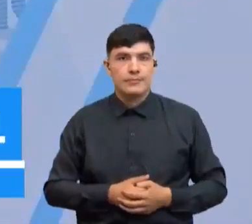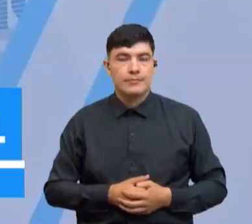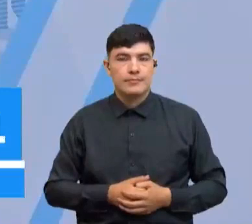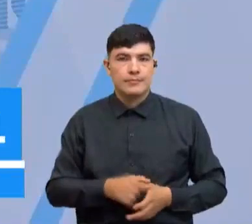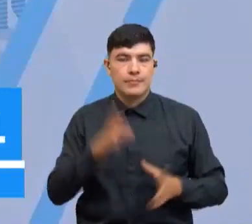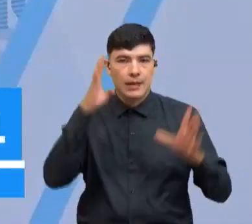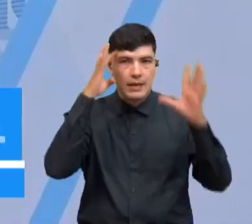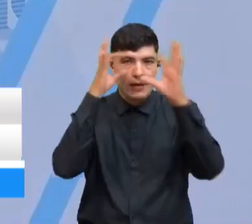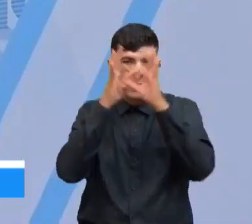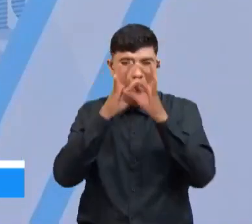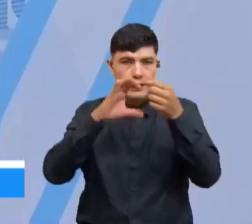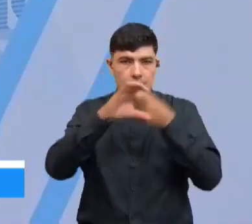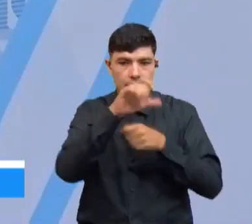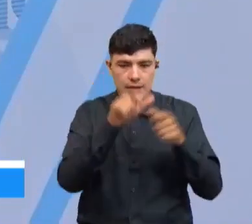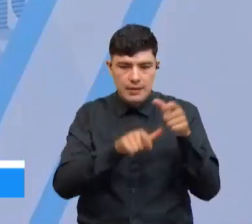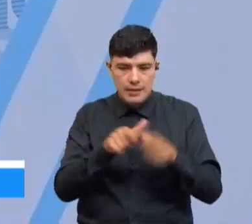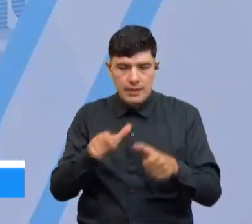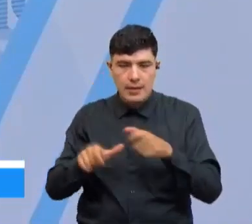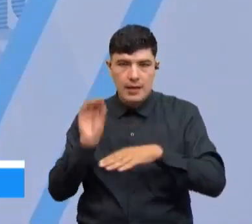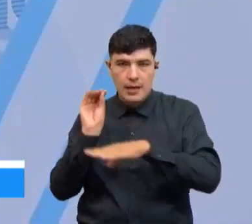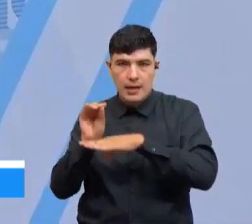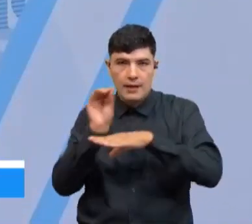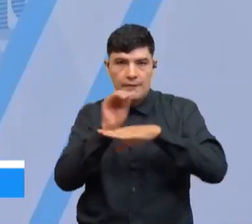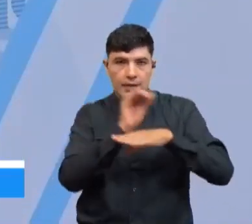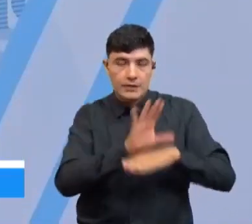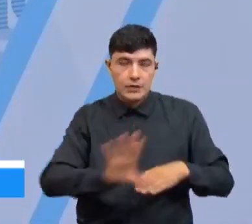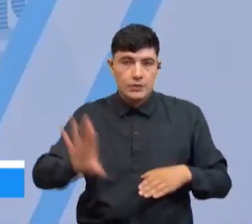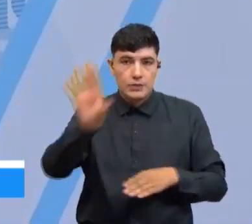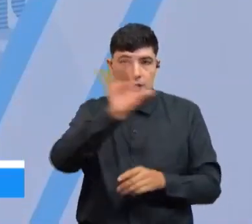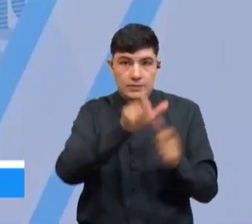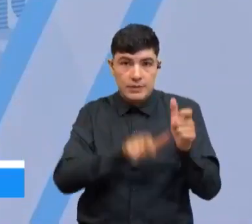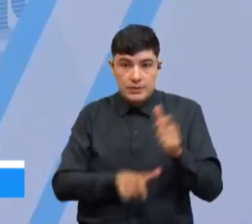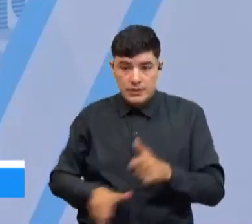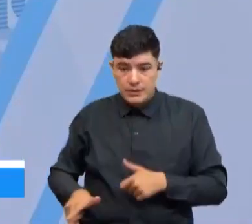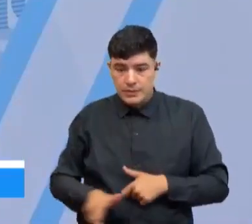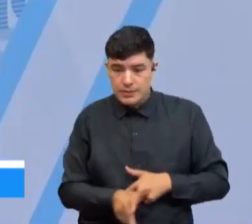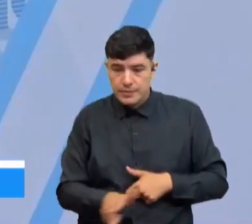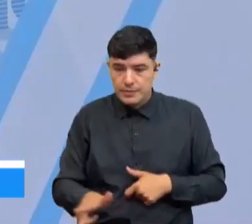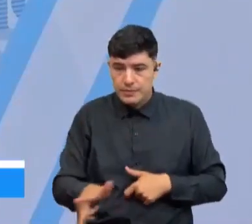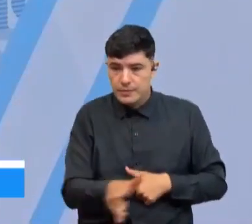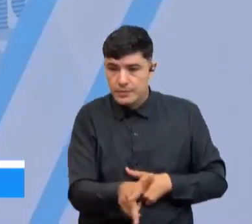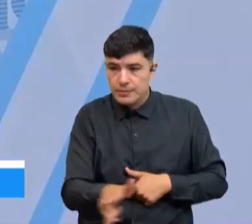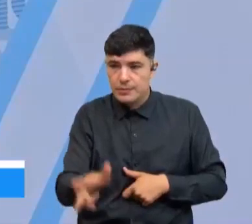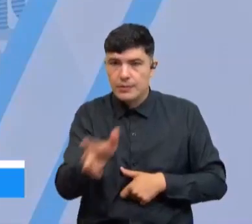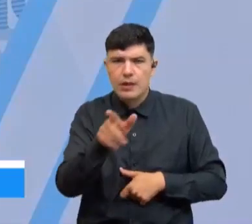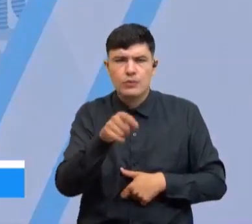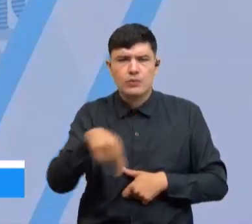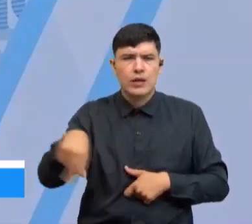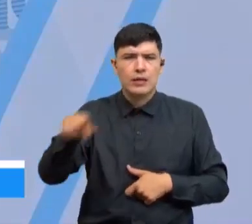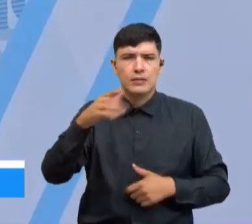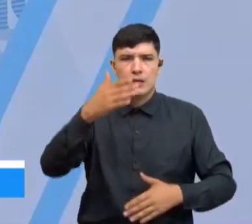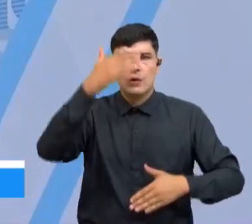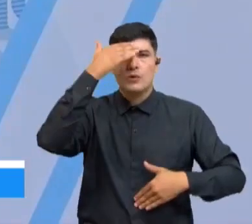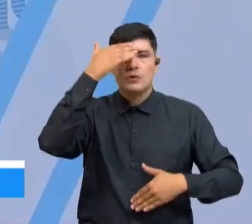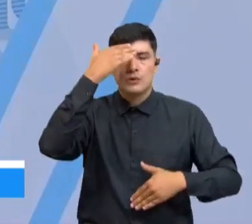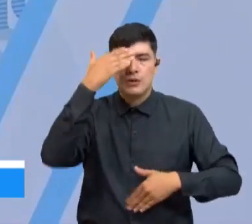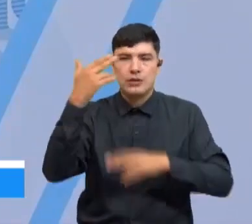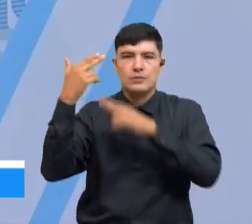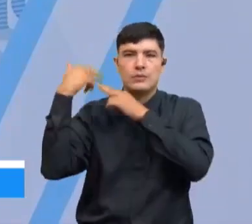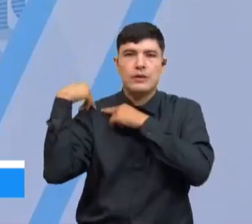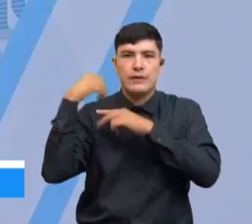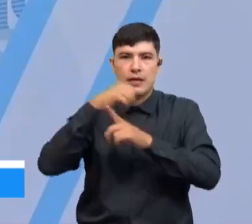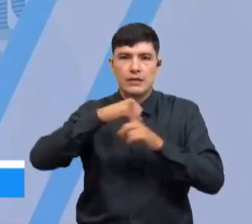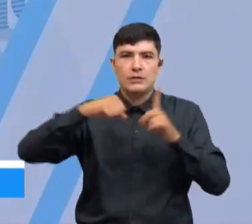Desde Lente Ciudadano hacemos un llamado a todos los viajeros que transeúntan por este lugar para que tengamos un poquito de responsabilidad social